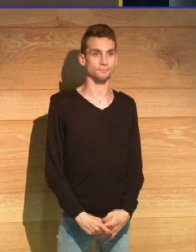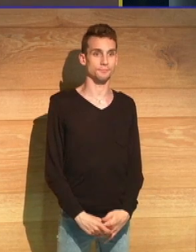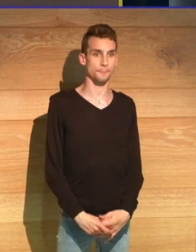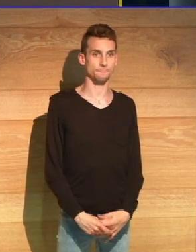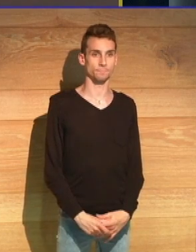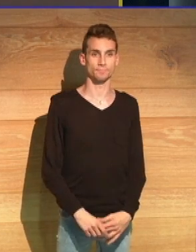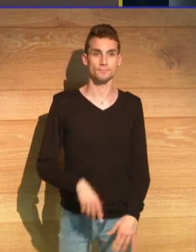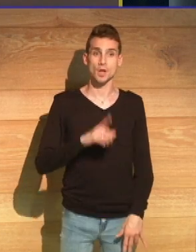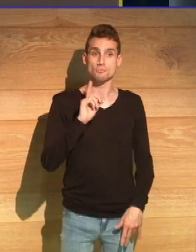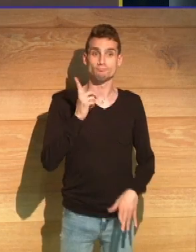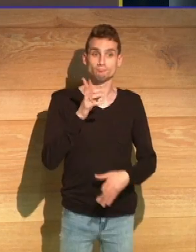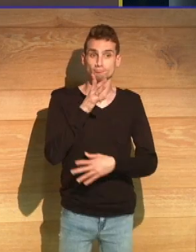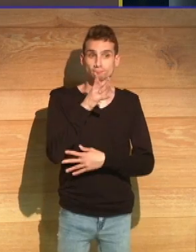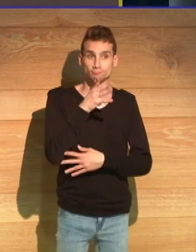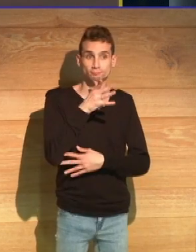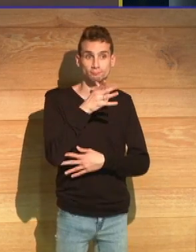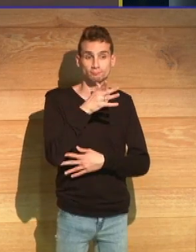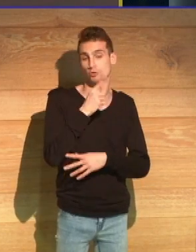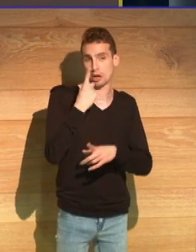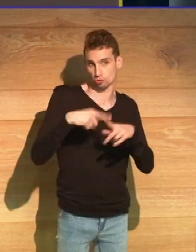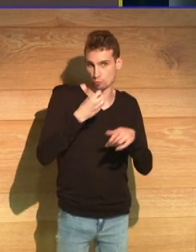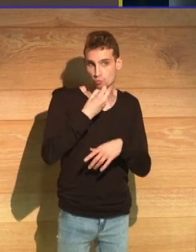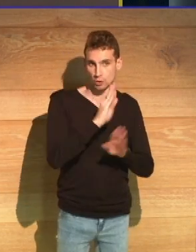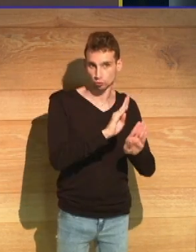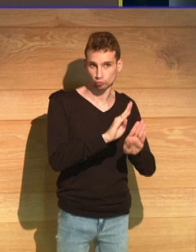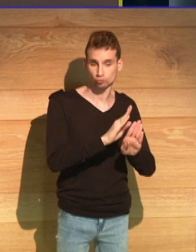solamente porque ella, la cosa que es muy buena de ella es su